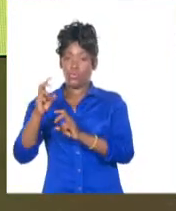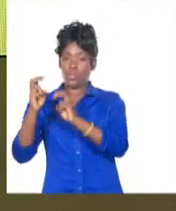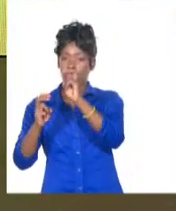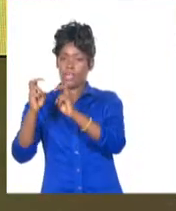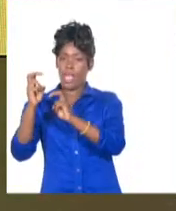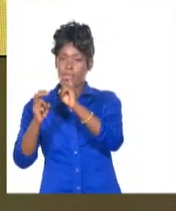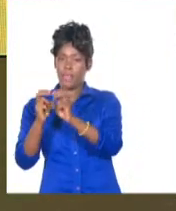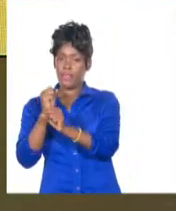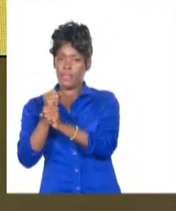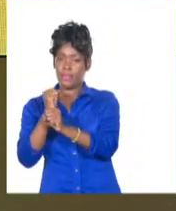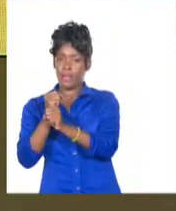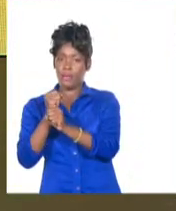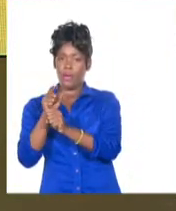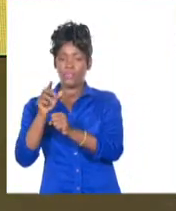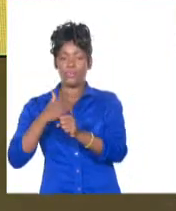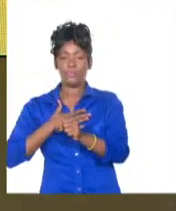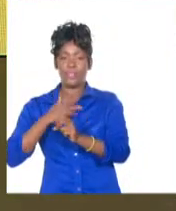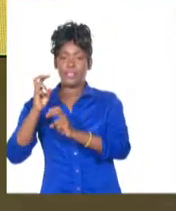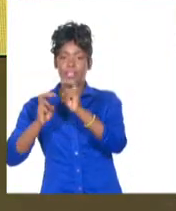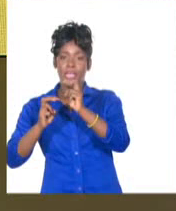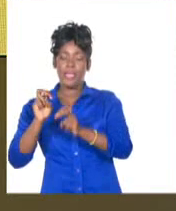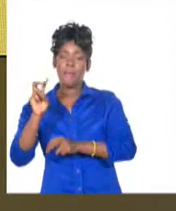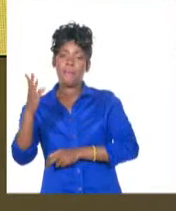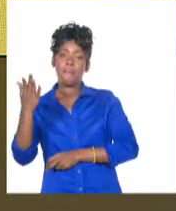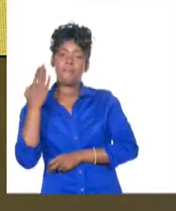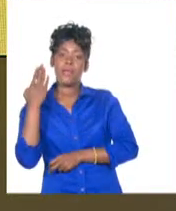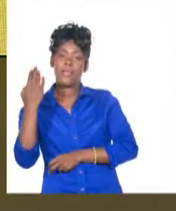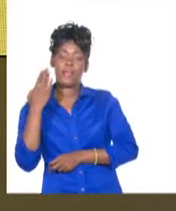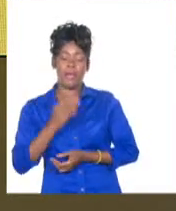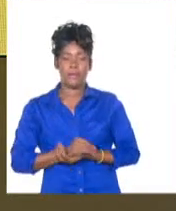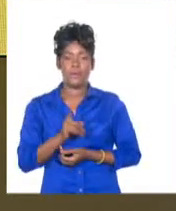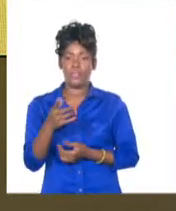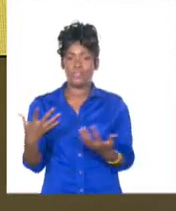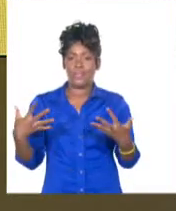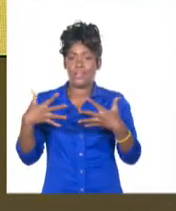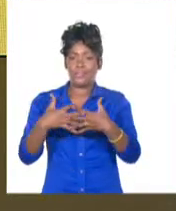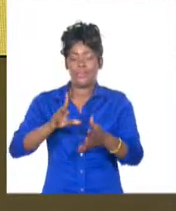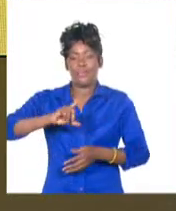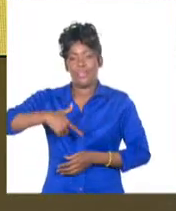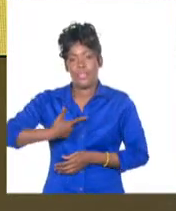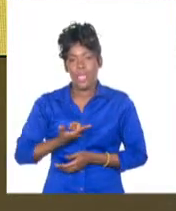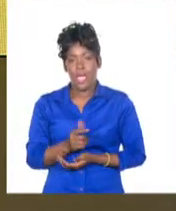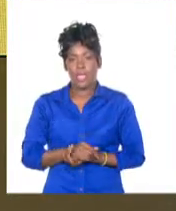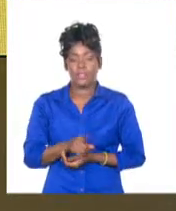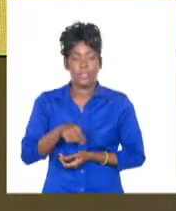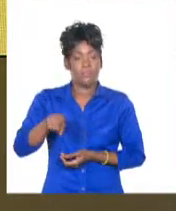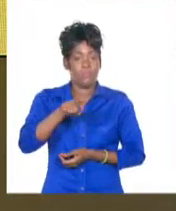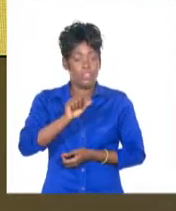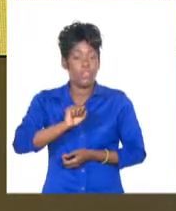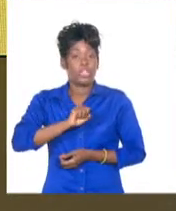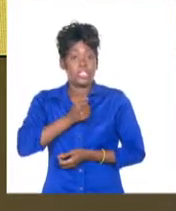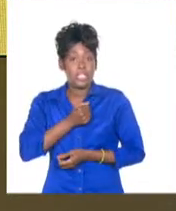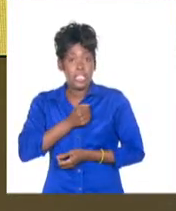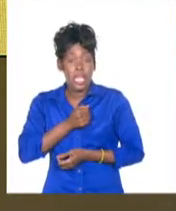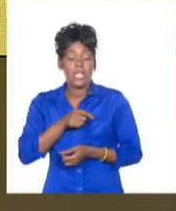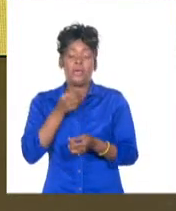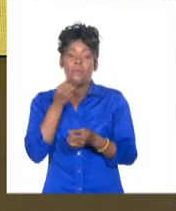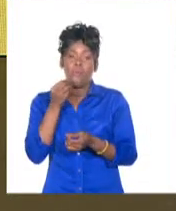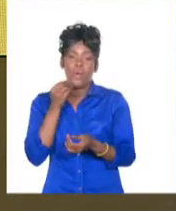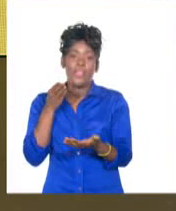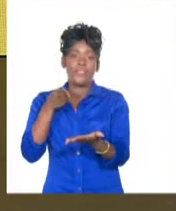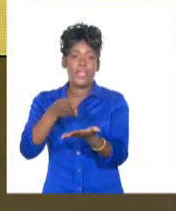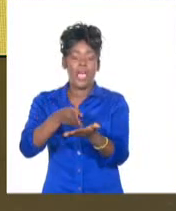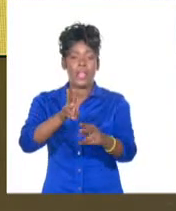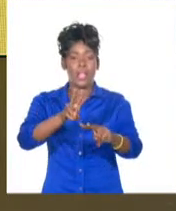Los interesados en matricular deben dirigirse a la Dirección de Extensión Universitaria en la sede central en la capital y, en el caso